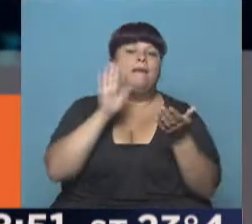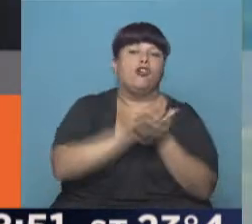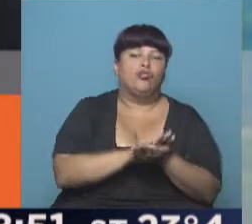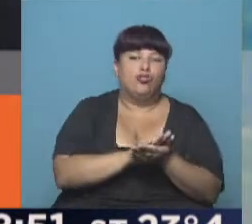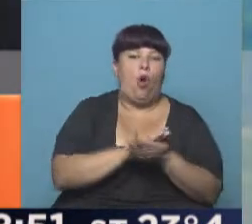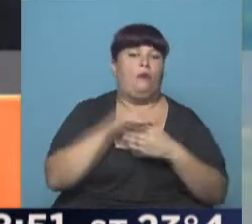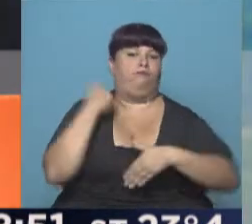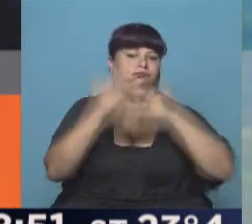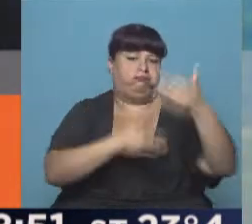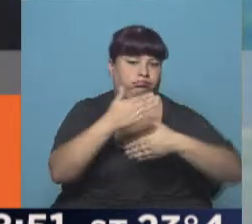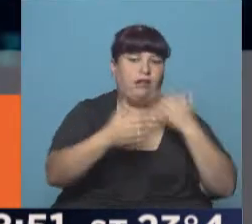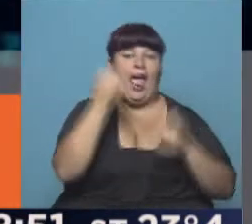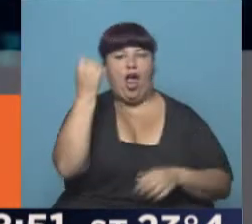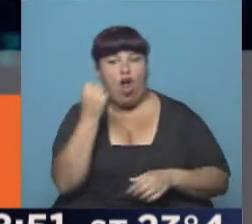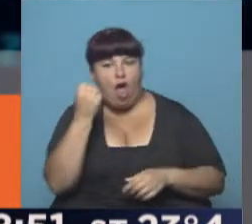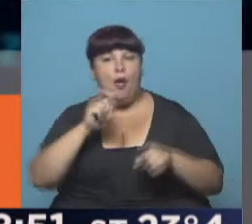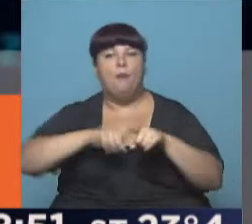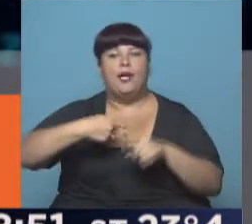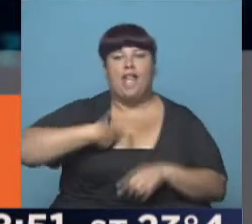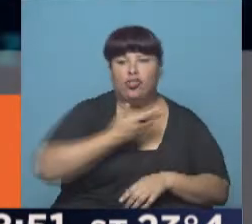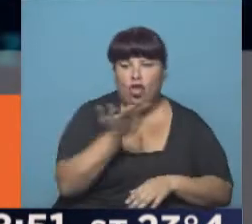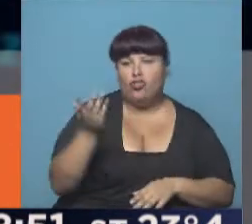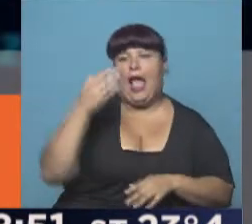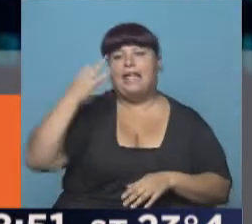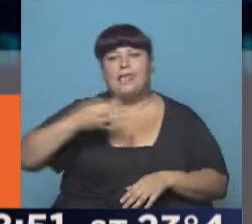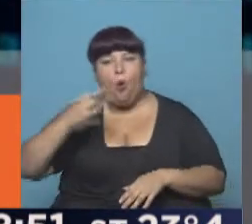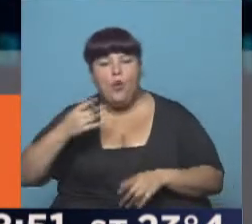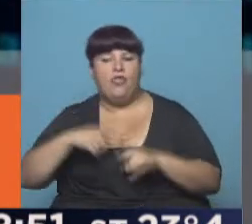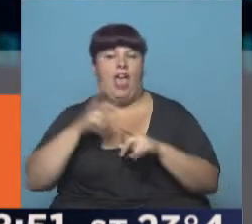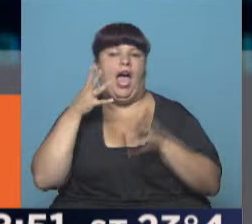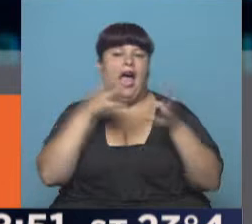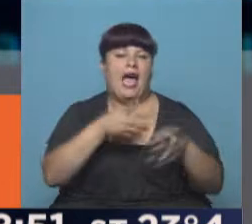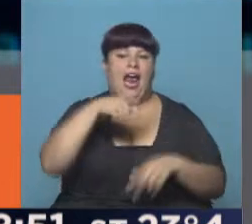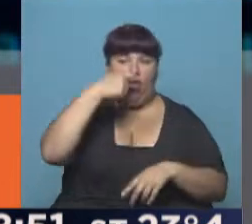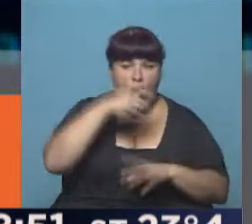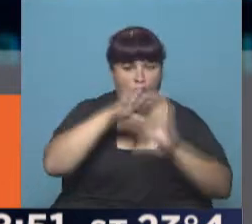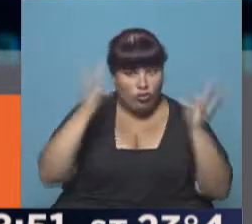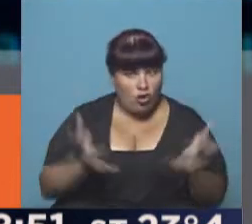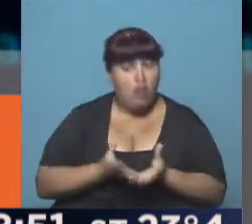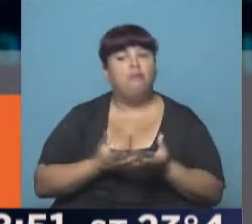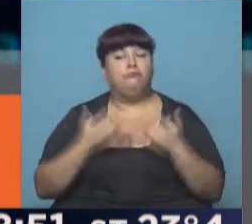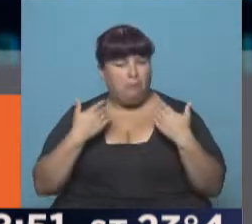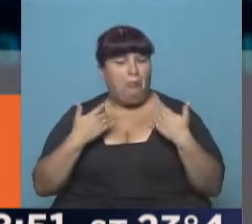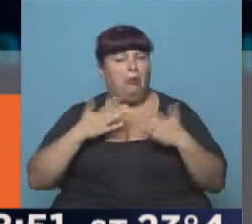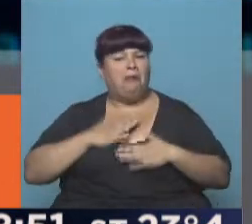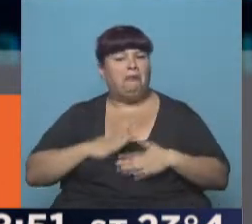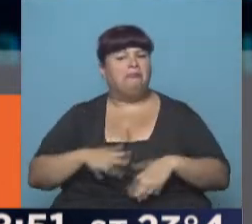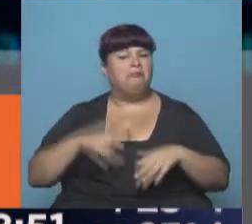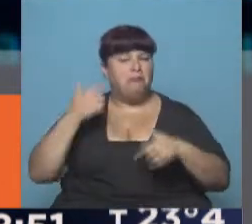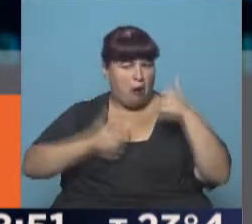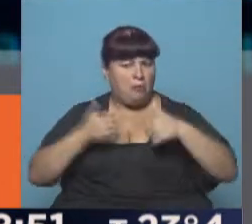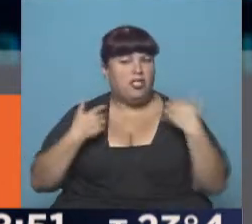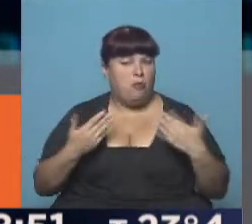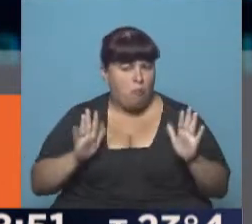al crecimiento, a la economía, a la política social, a la seguridad, a la lucha contra el narcotráfico, podemos tranquilamente